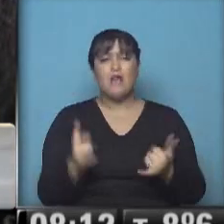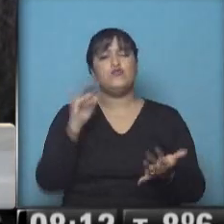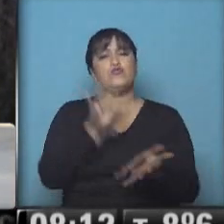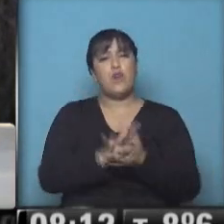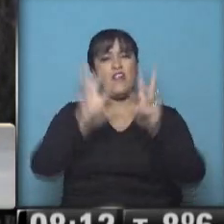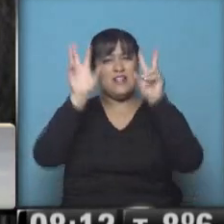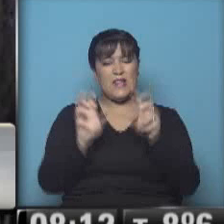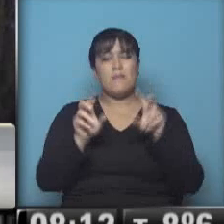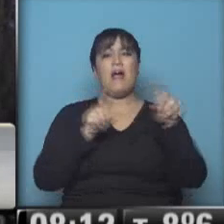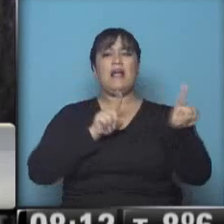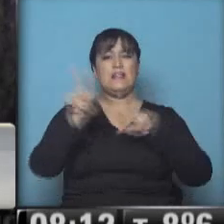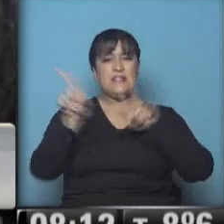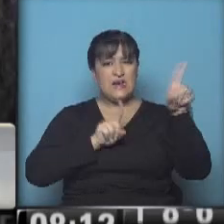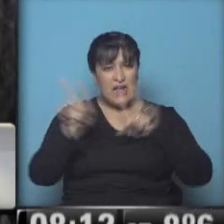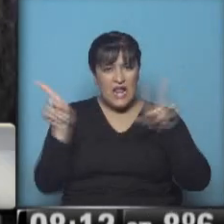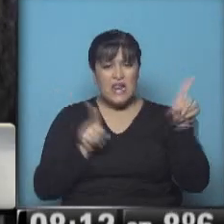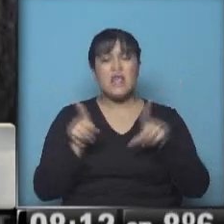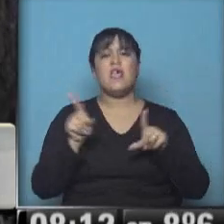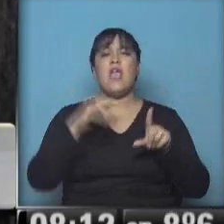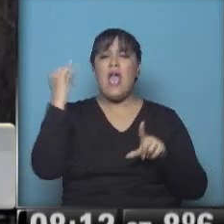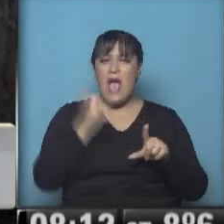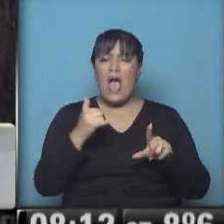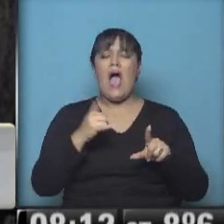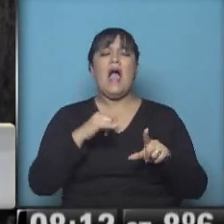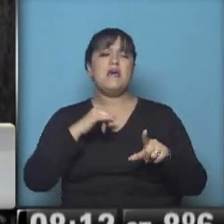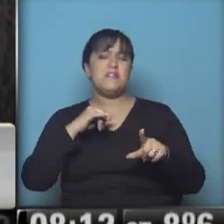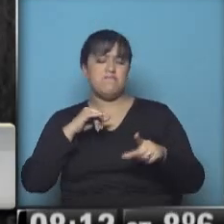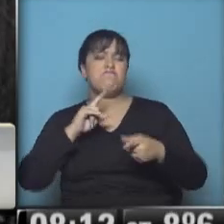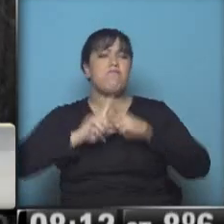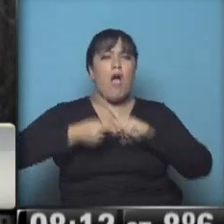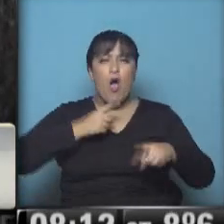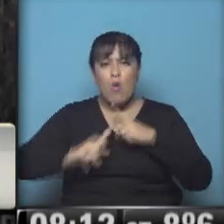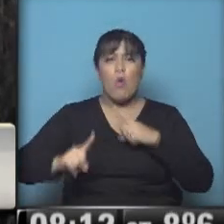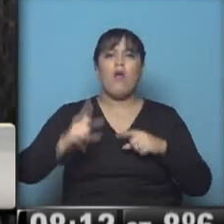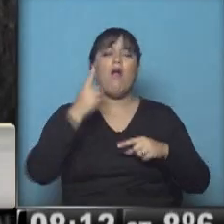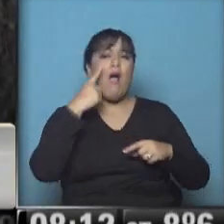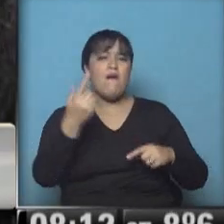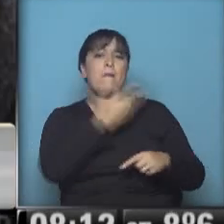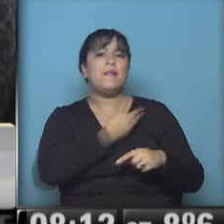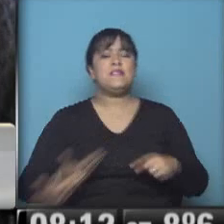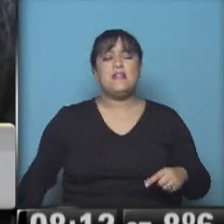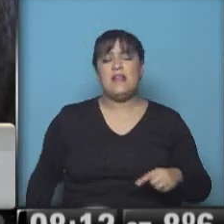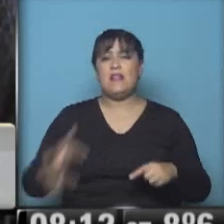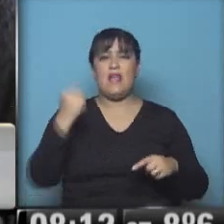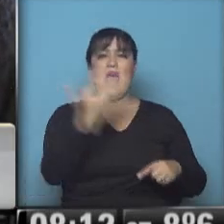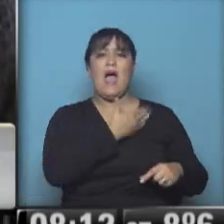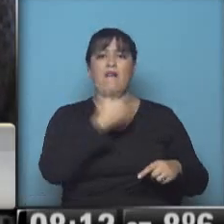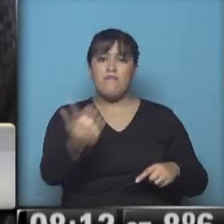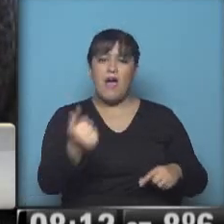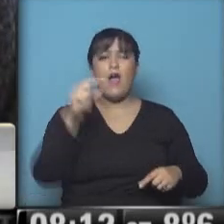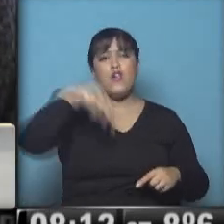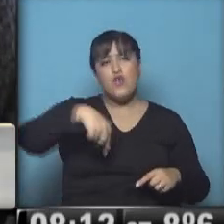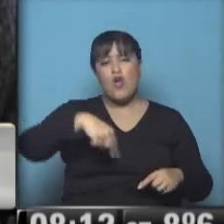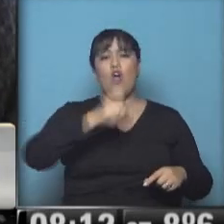Marcelo tinelli o habría negociaciones para que termine siendo tinelli presidente de la afa y que el cargo de hoy de director de